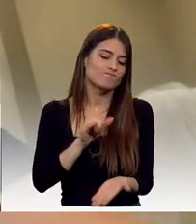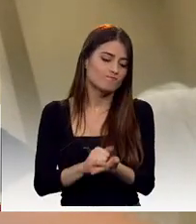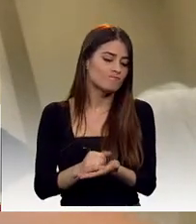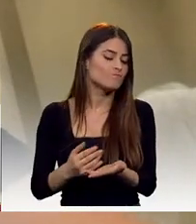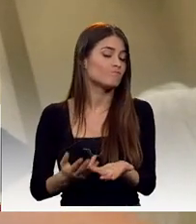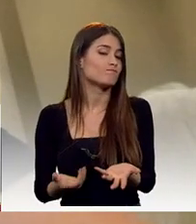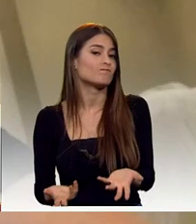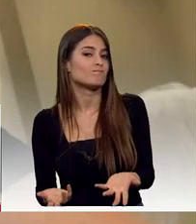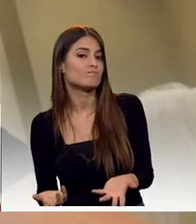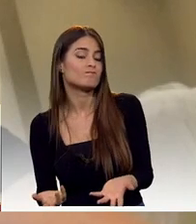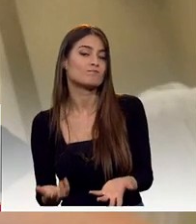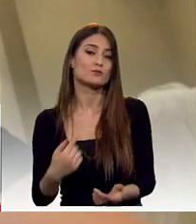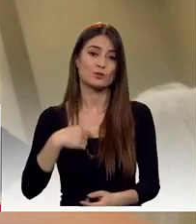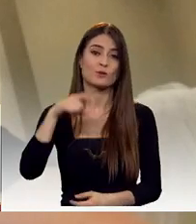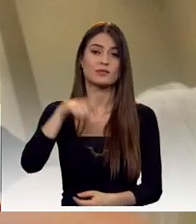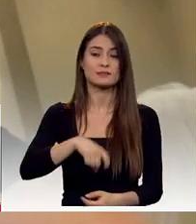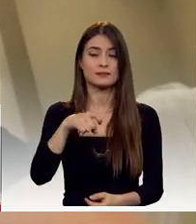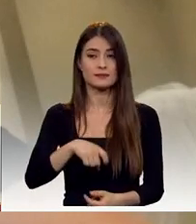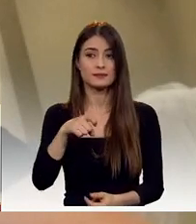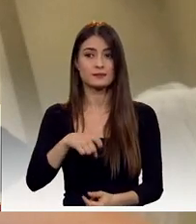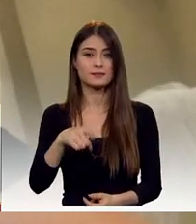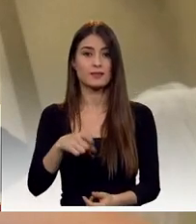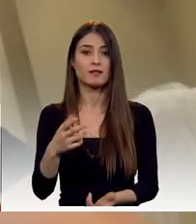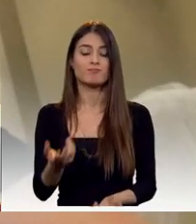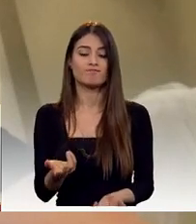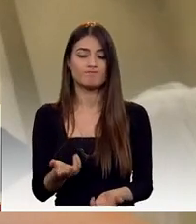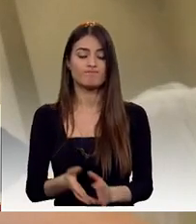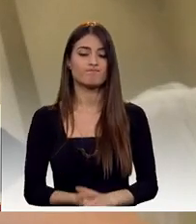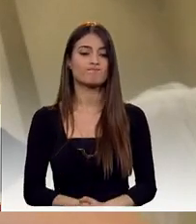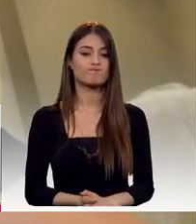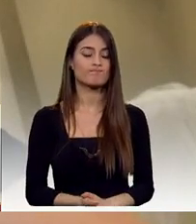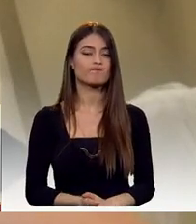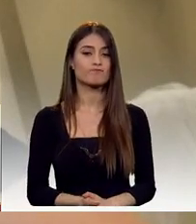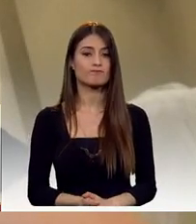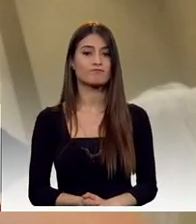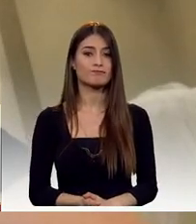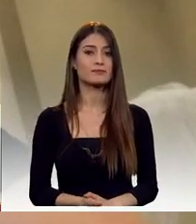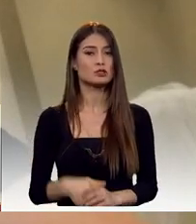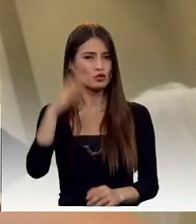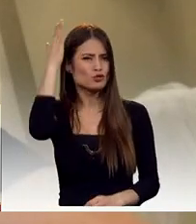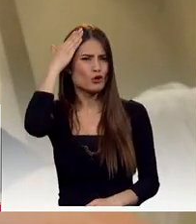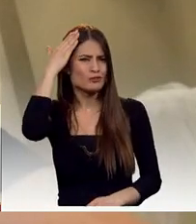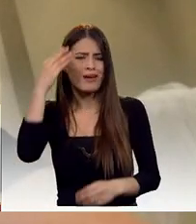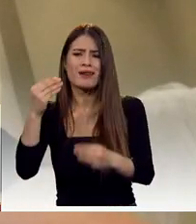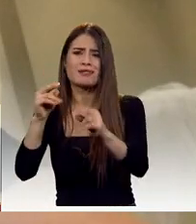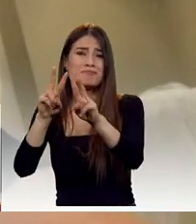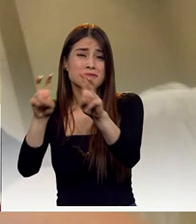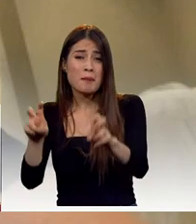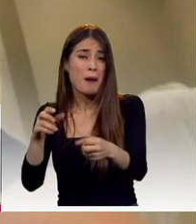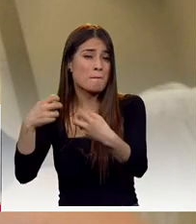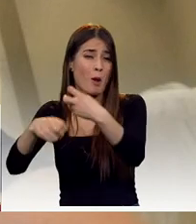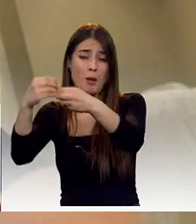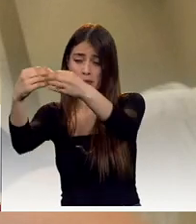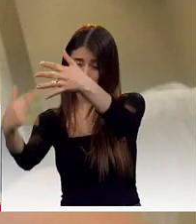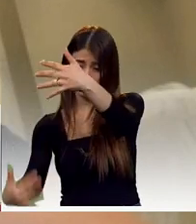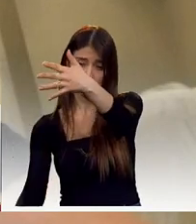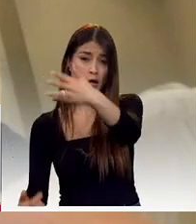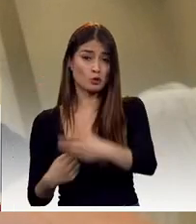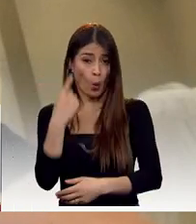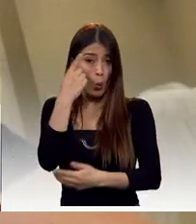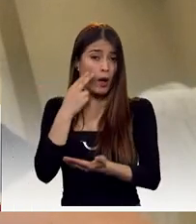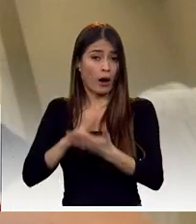obviamente sabemos que hay muchas cosas para ser analizadas no solamente el caso nosotros sino muchos colombianos que estarán